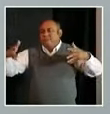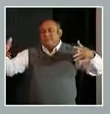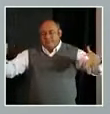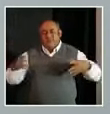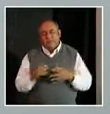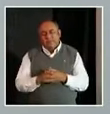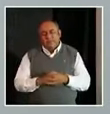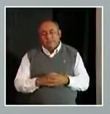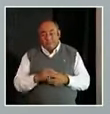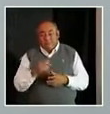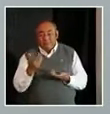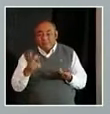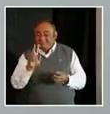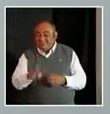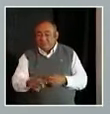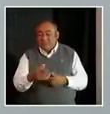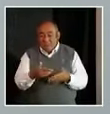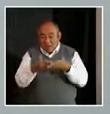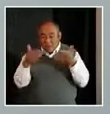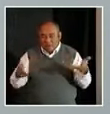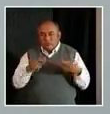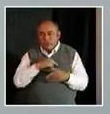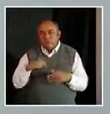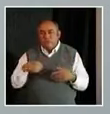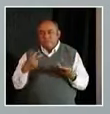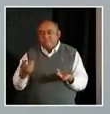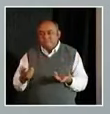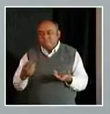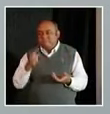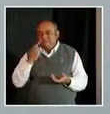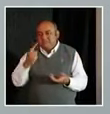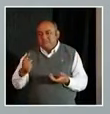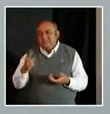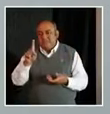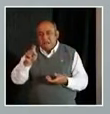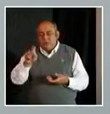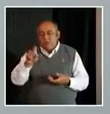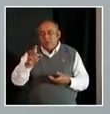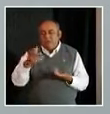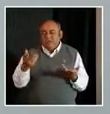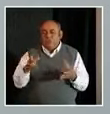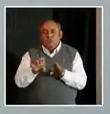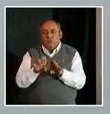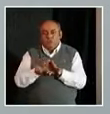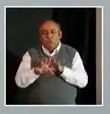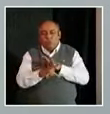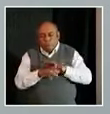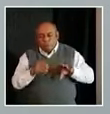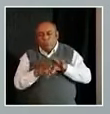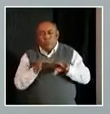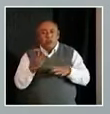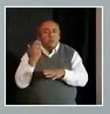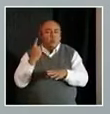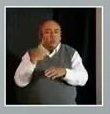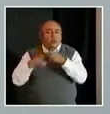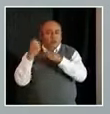día abajo de los niveles de extracción que teníamos hace un